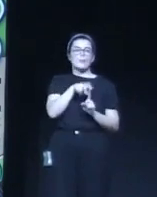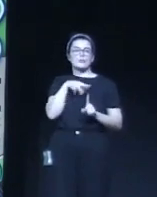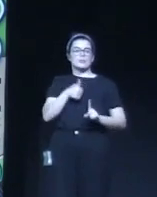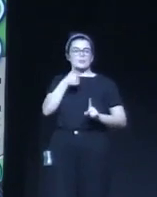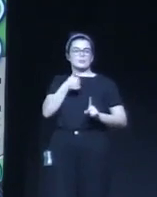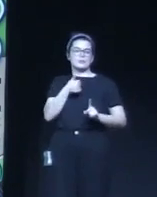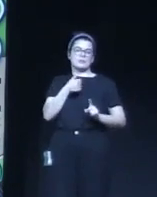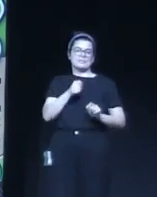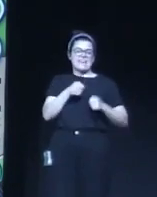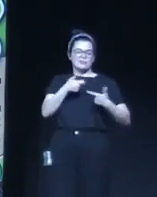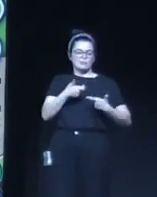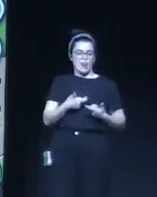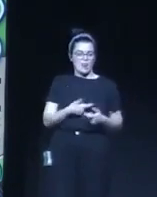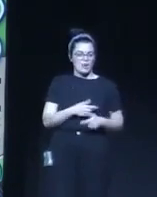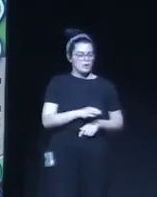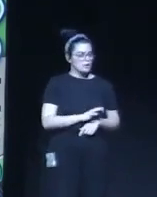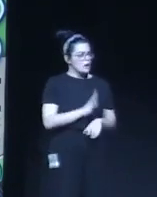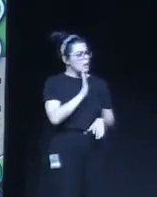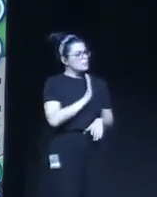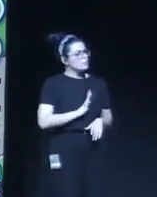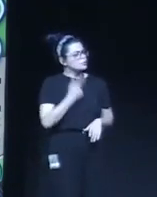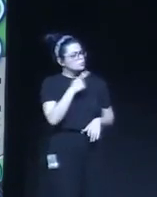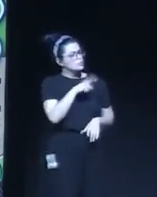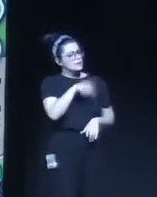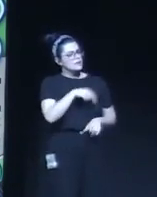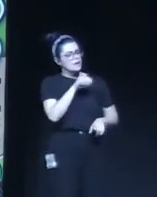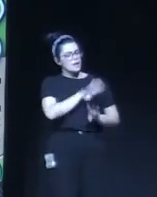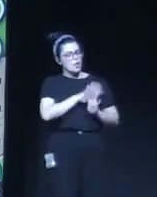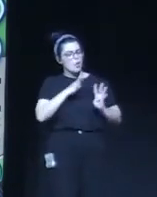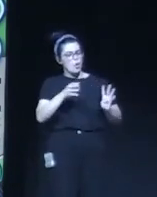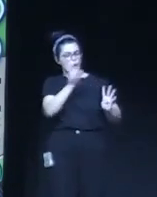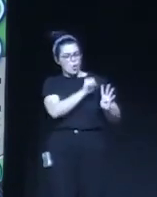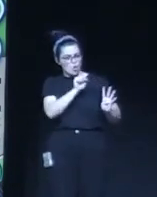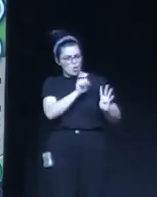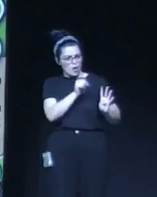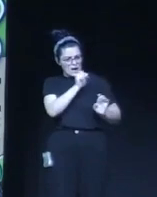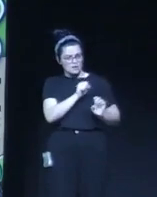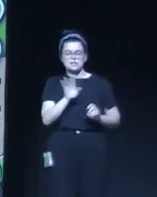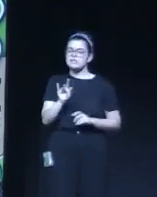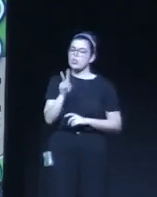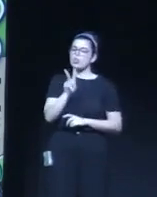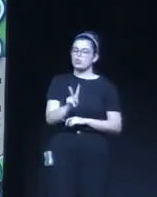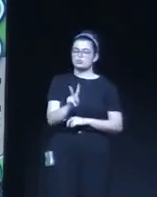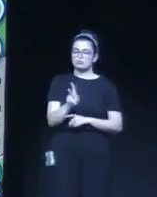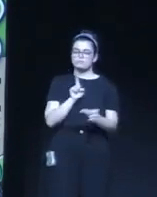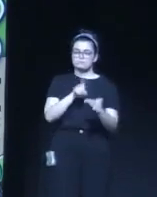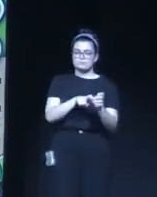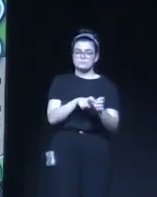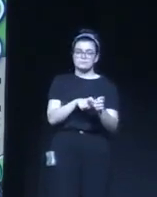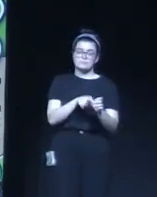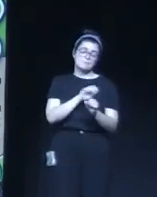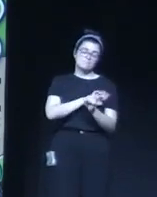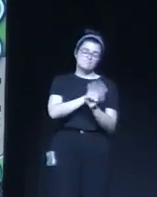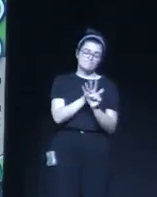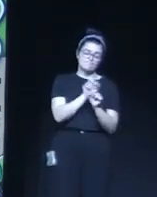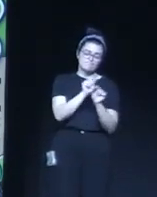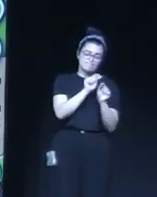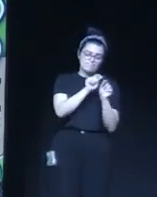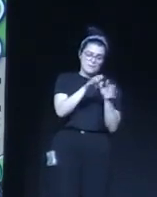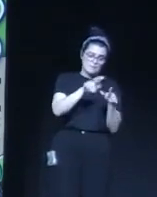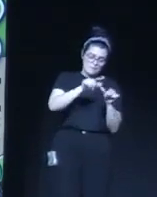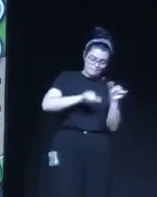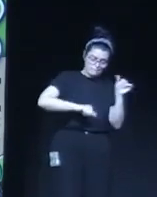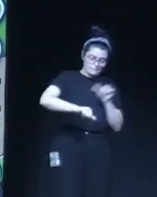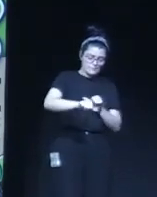¿No? Por cierto, tú has cantado en un coro, ¿no? He cantado en dos, pero ya a partir de la pandemia... Que